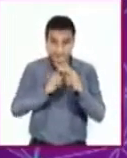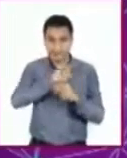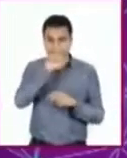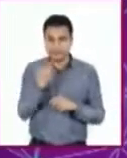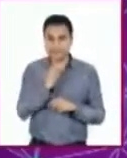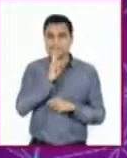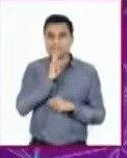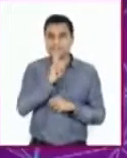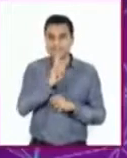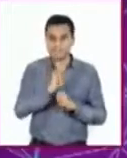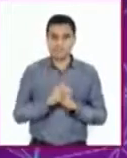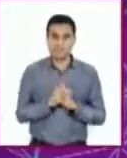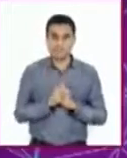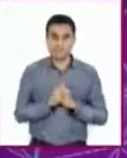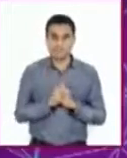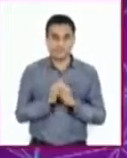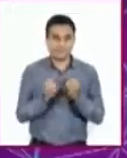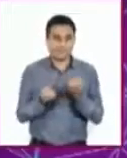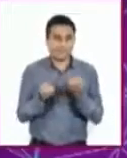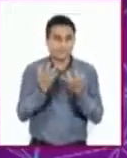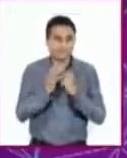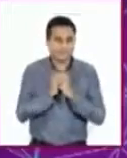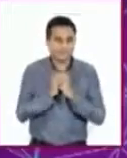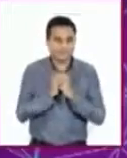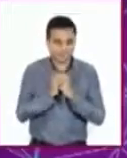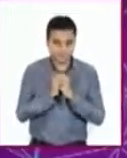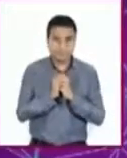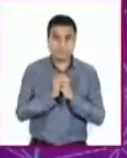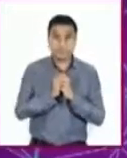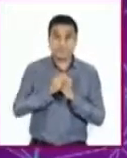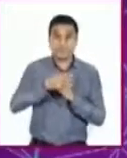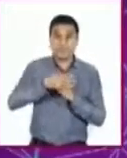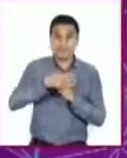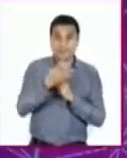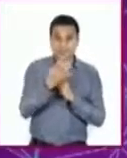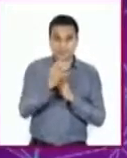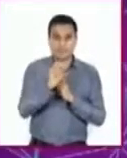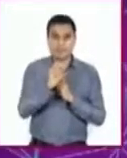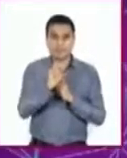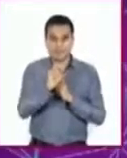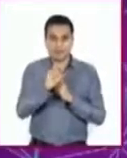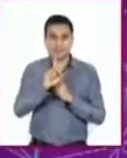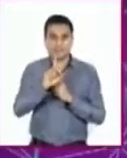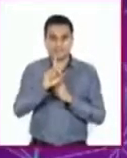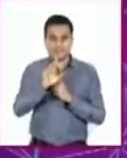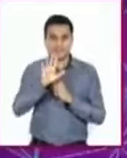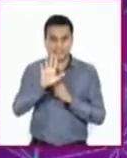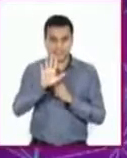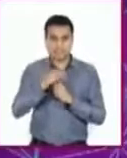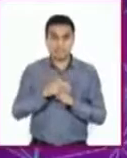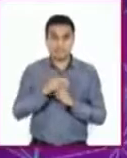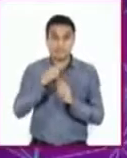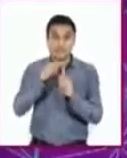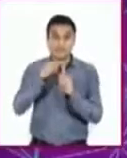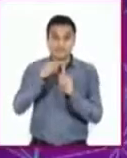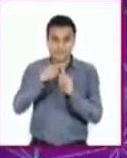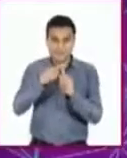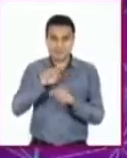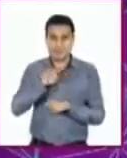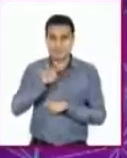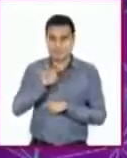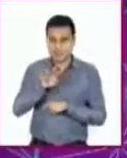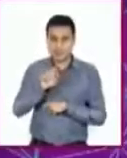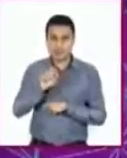operación correspondiente, que es 14 enteros 35 centésimos negativo más 19